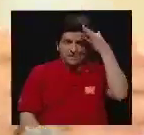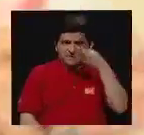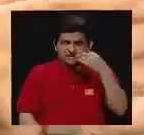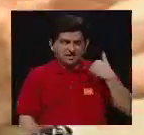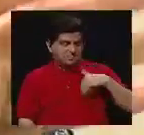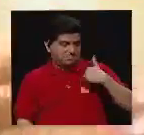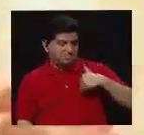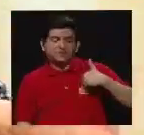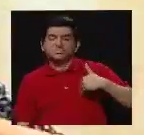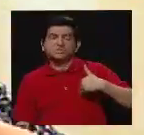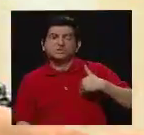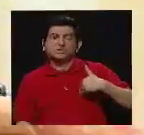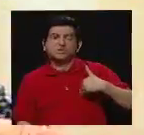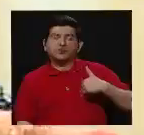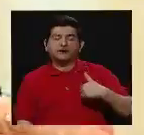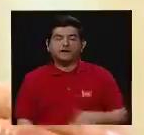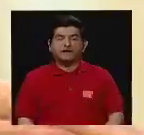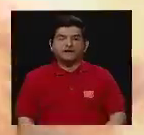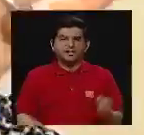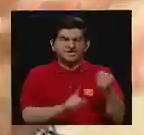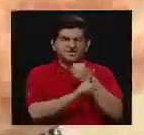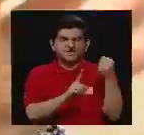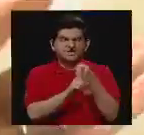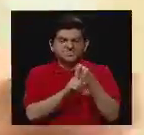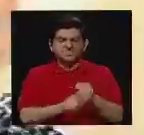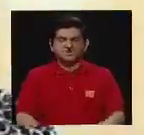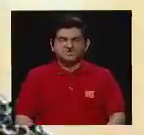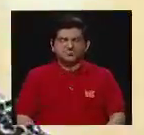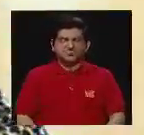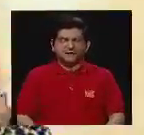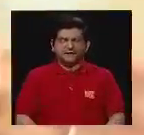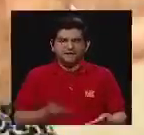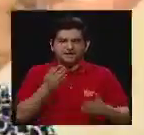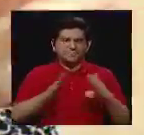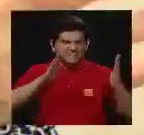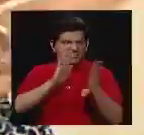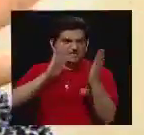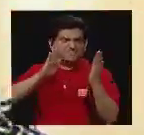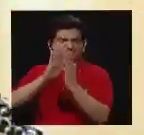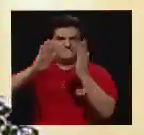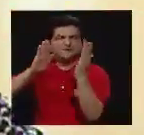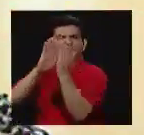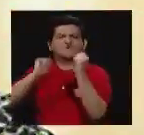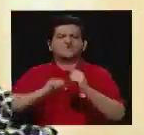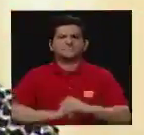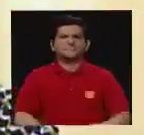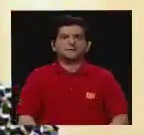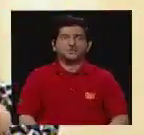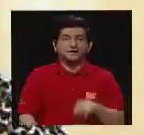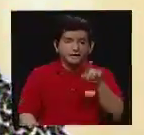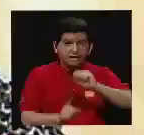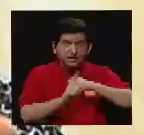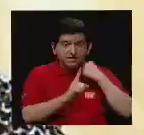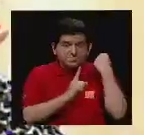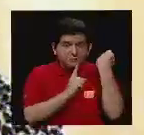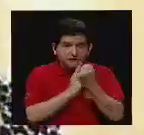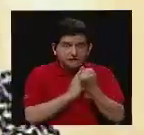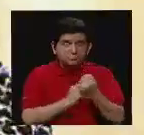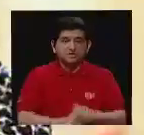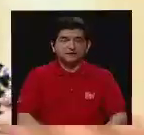característica que se estima masculina es la hostilidad, la violencia, digamos, la confrontación. Y